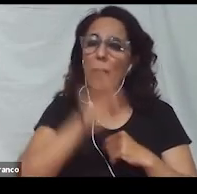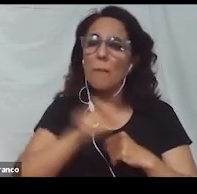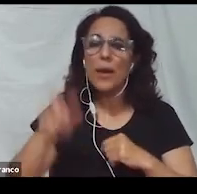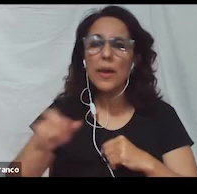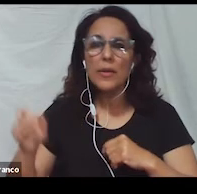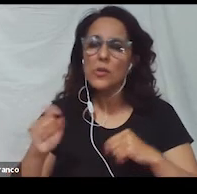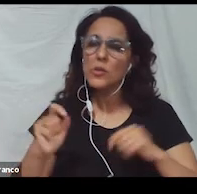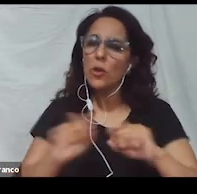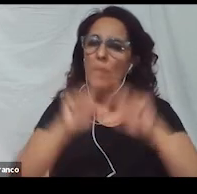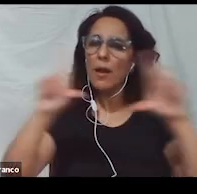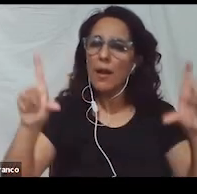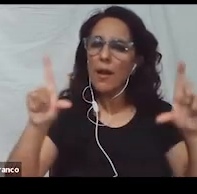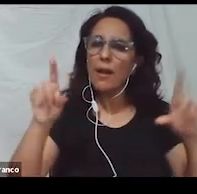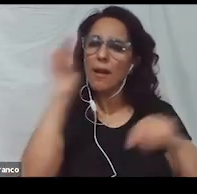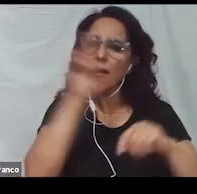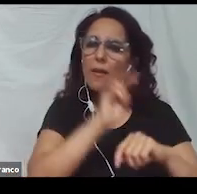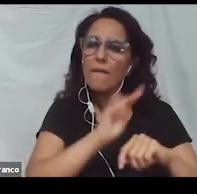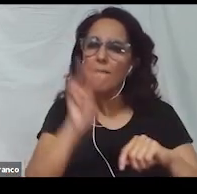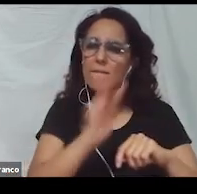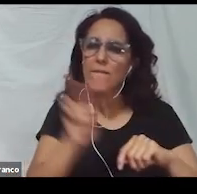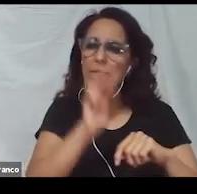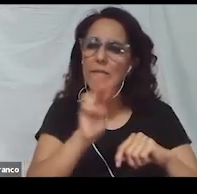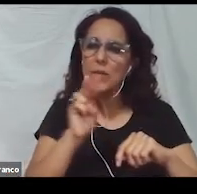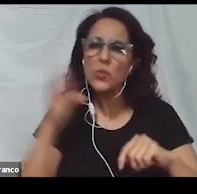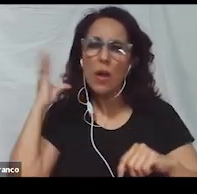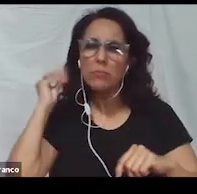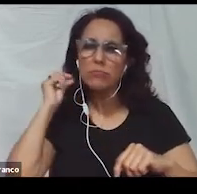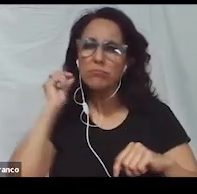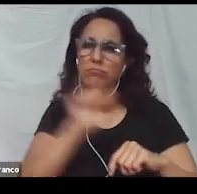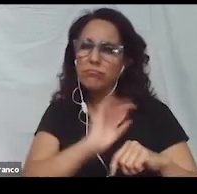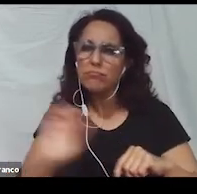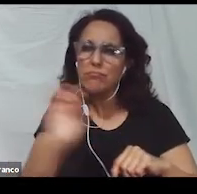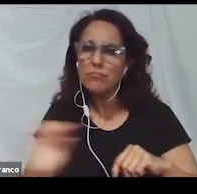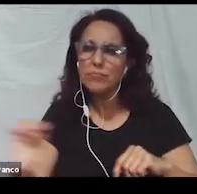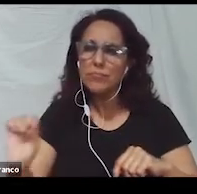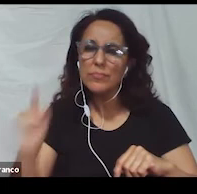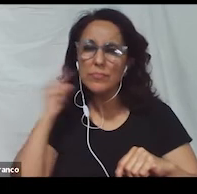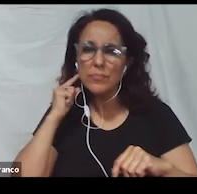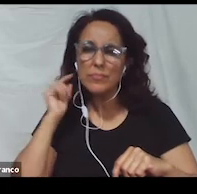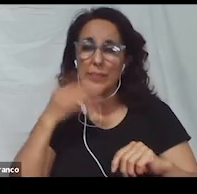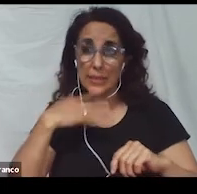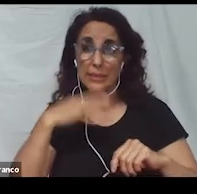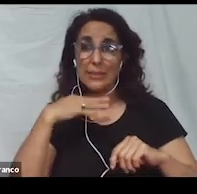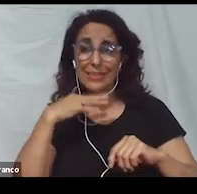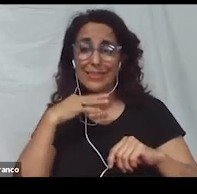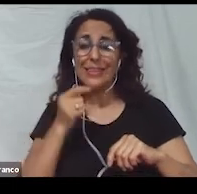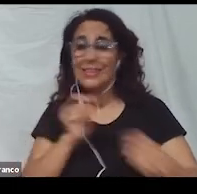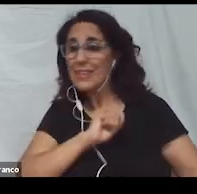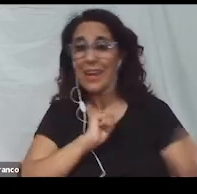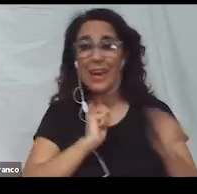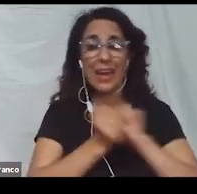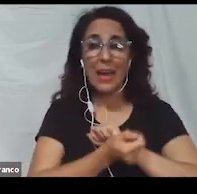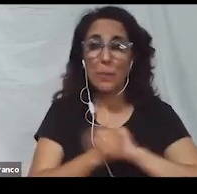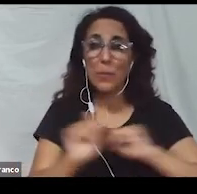persona que utiliza un lector de pantalla tiene que poder entender que se trata de un menú o poder, ¿sí?, tener como